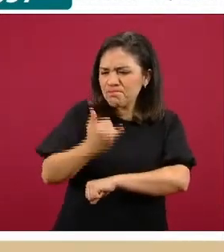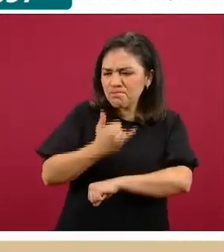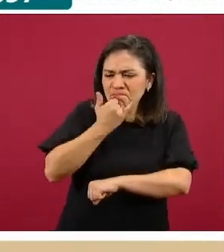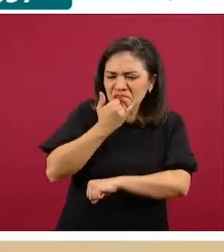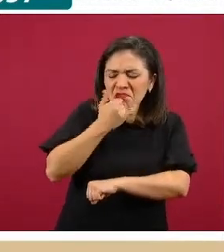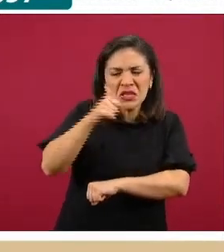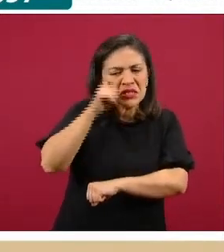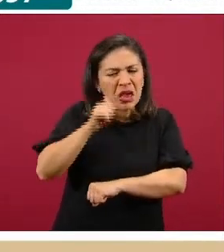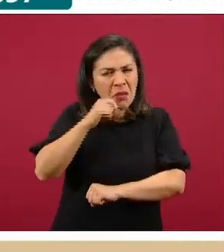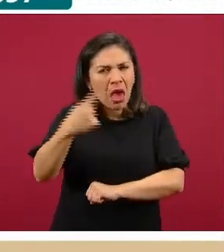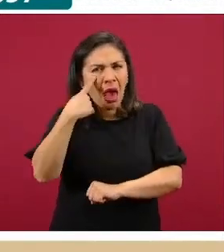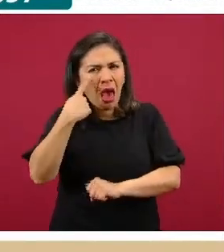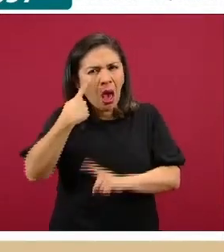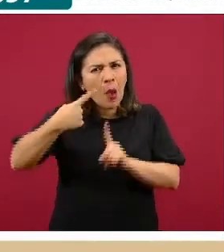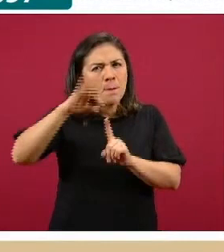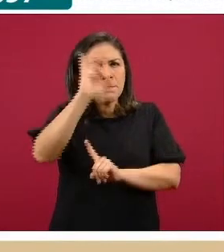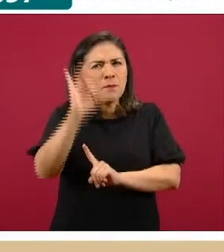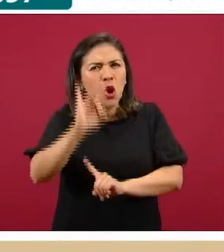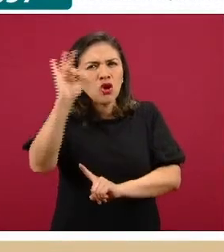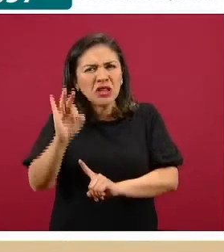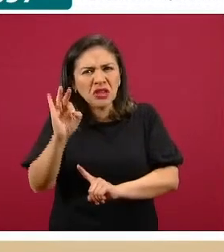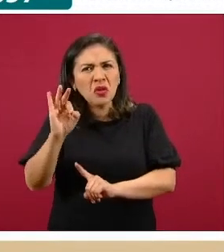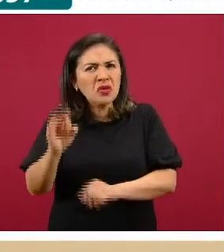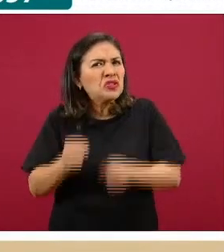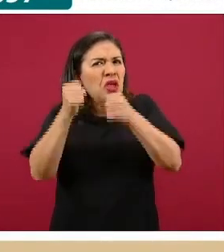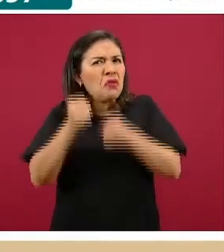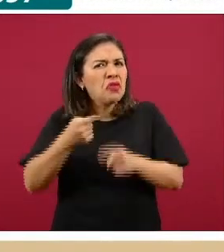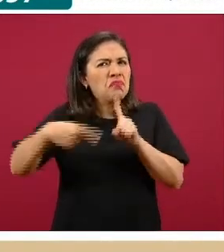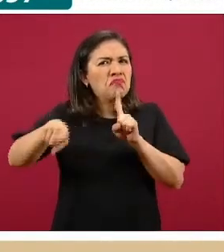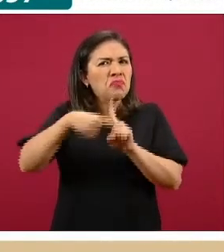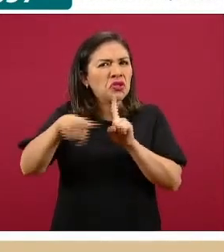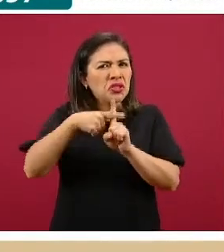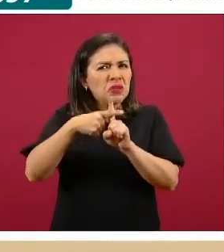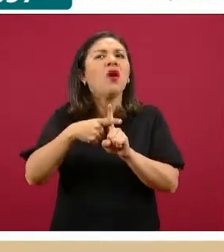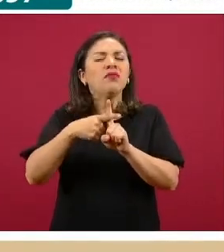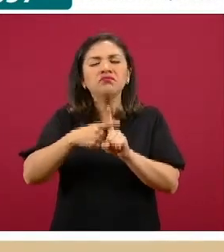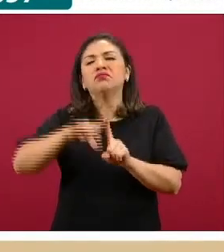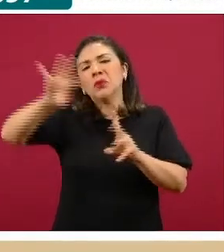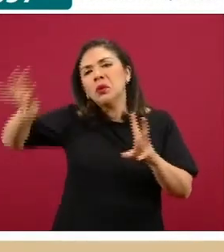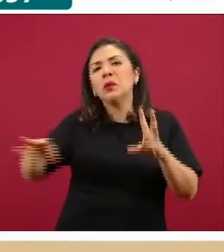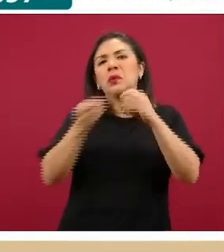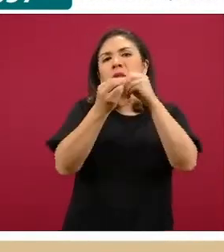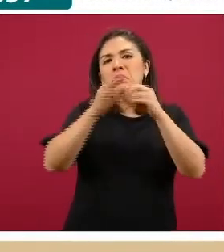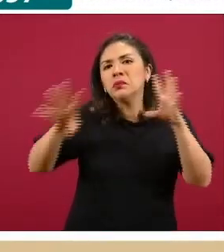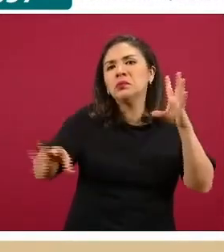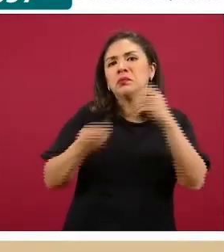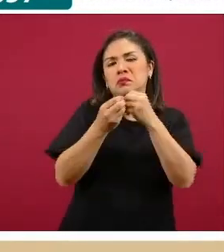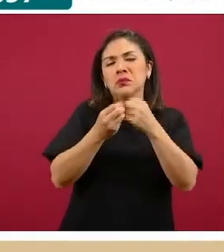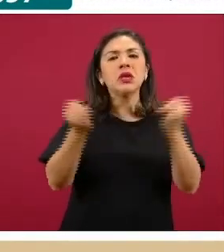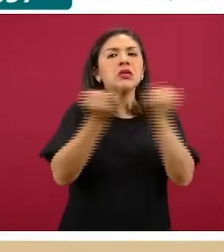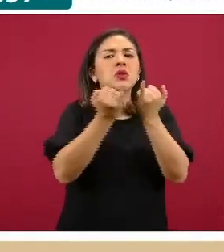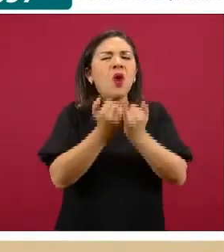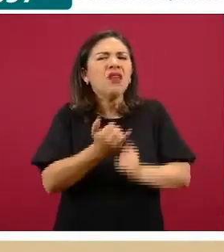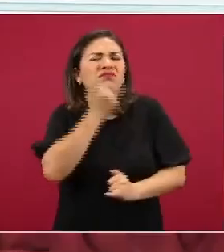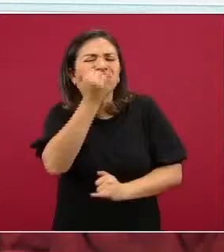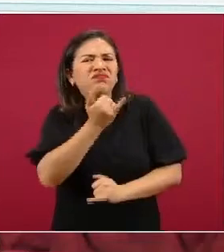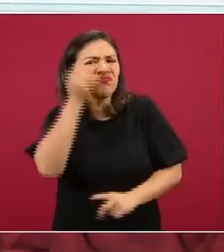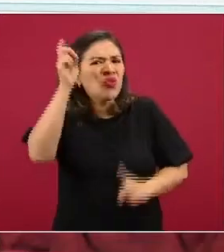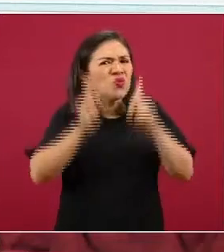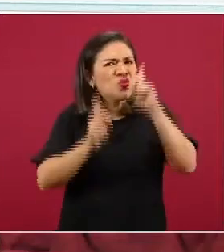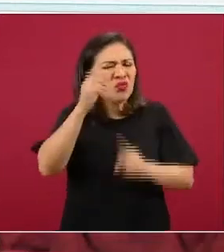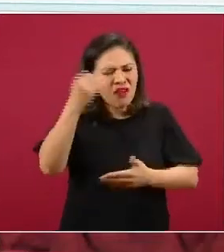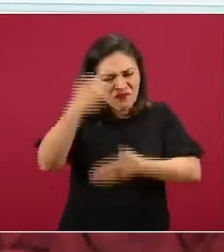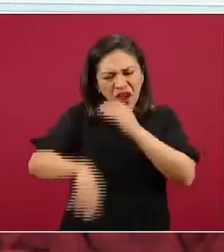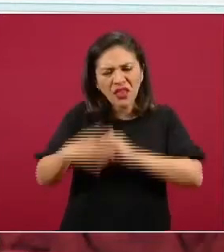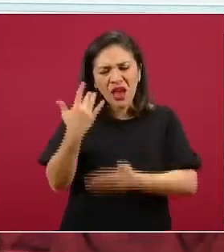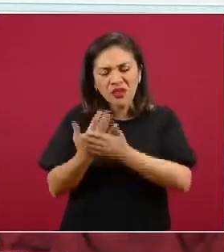los sospechosos que nunca tuvieron muestra, los sospechosos que no tienen posibilidad de resultado, como aquellos sospechosos que aún estamos